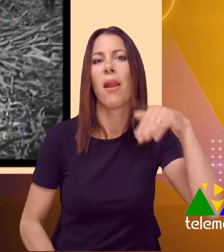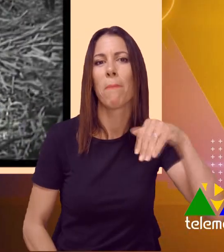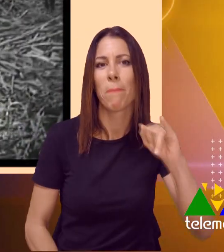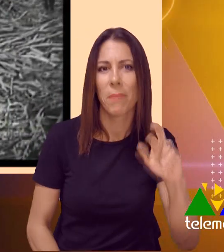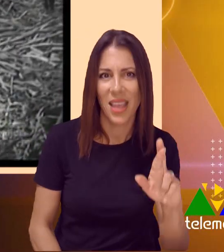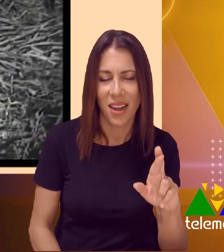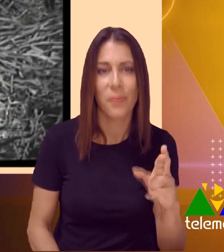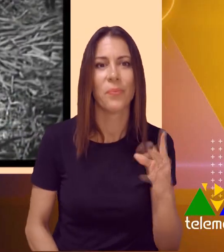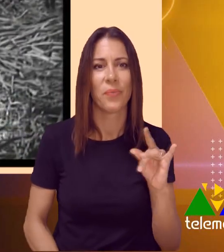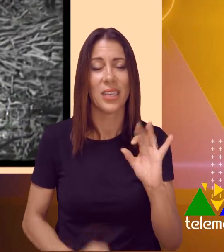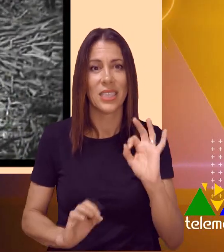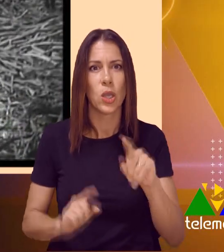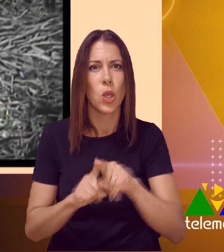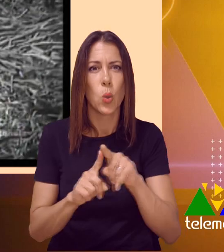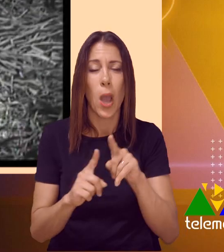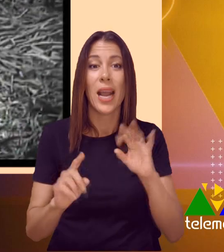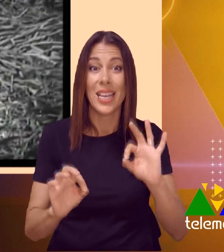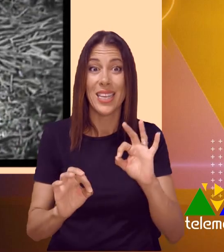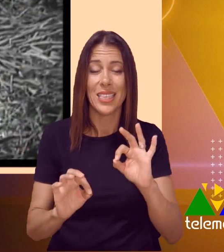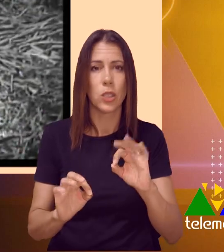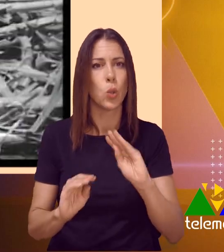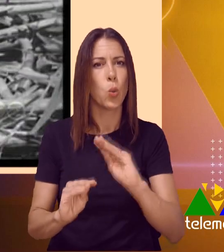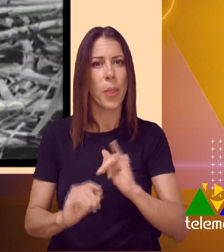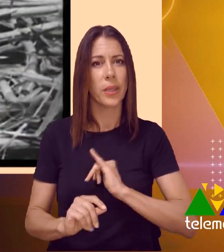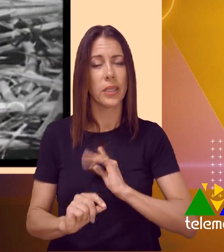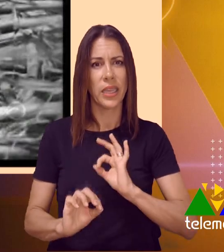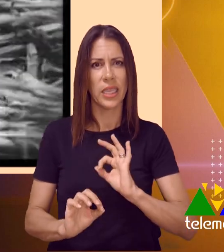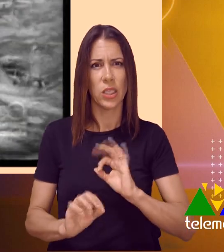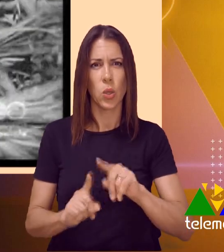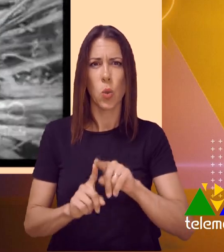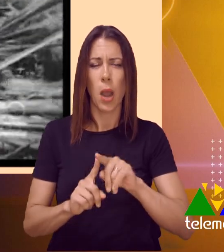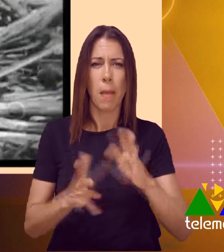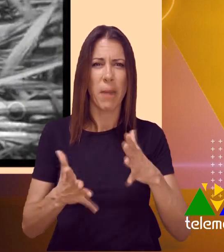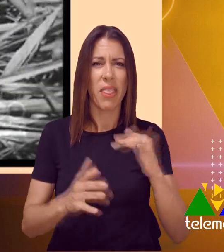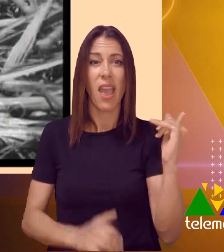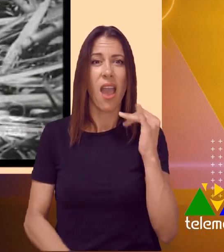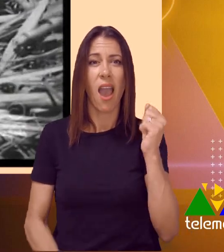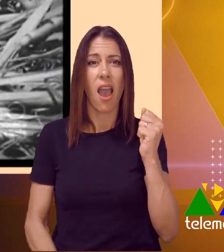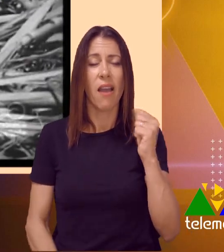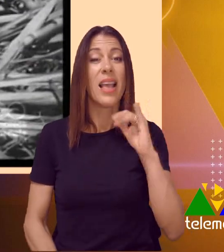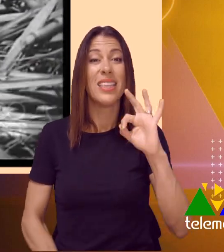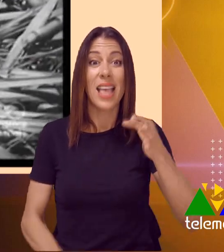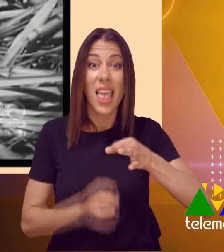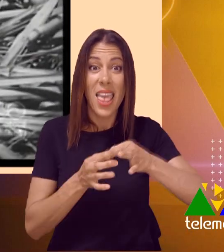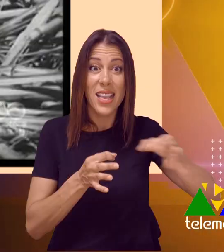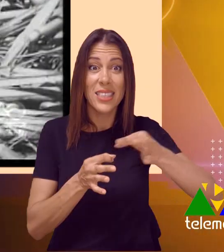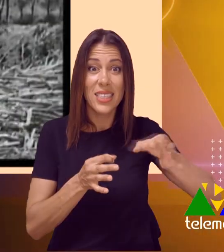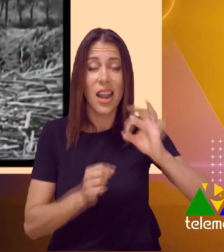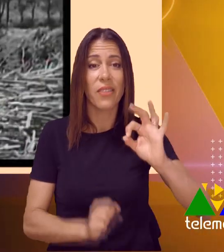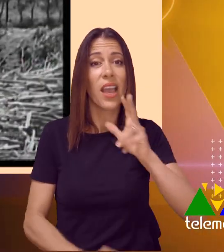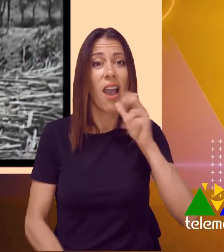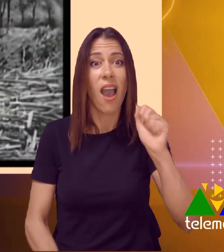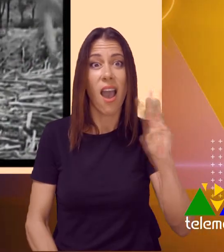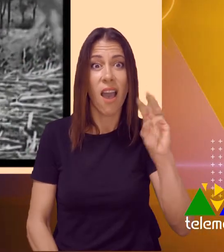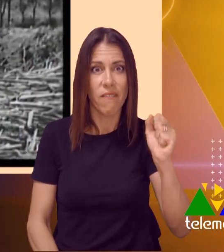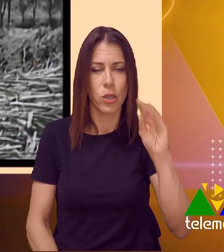Era una caña de Java, de origen hawaiano, no de Java, de la isla de Java, que se introduce aquí,